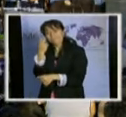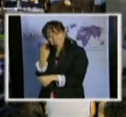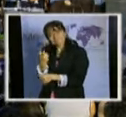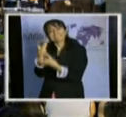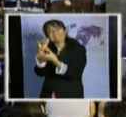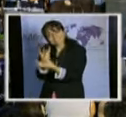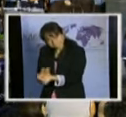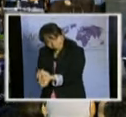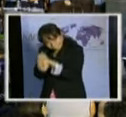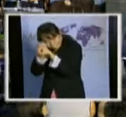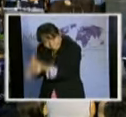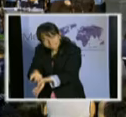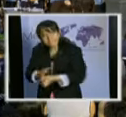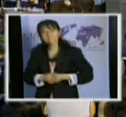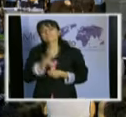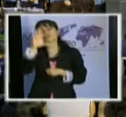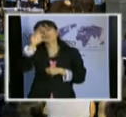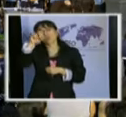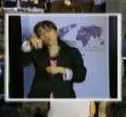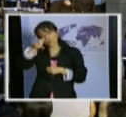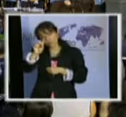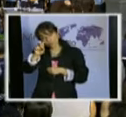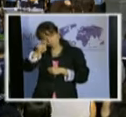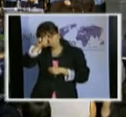bienvenida, muchas gracias, por supuesto.